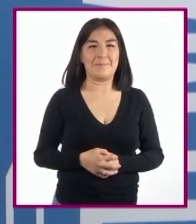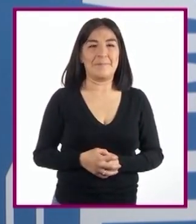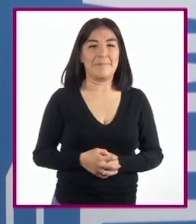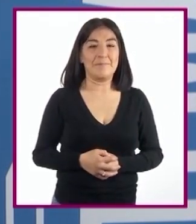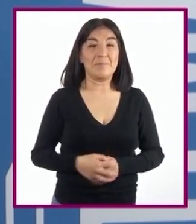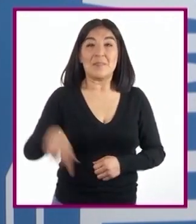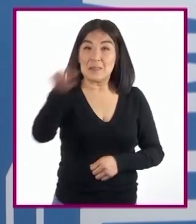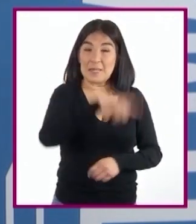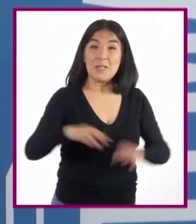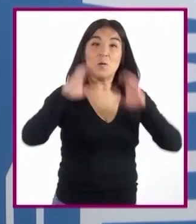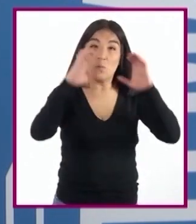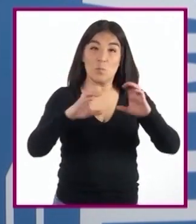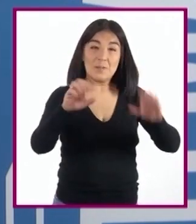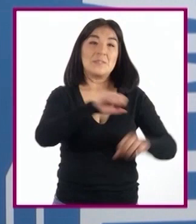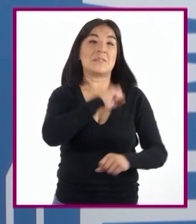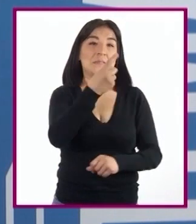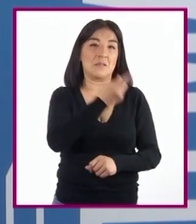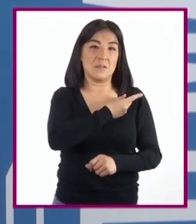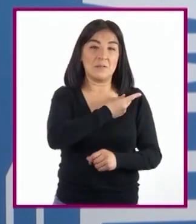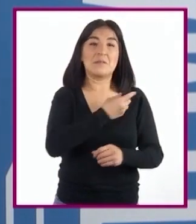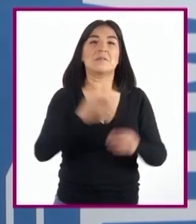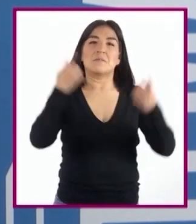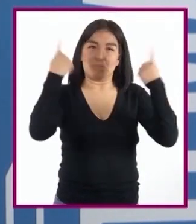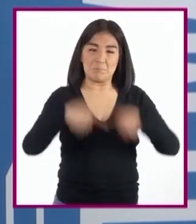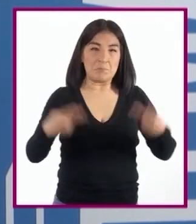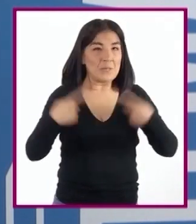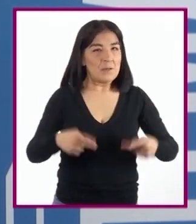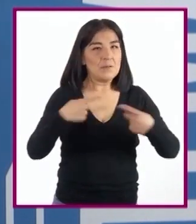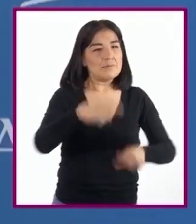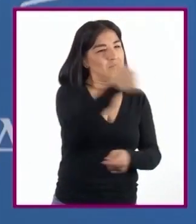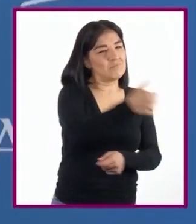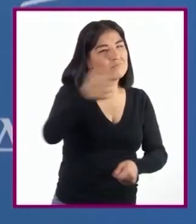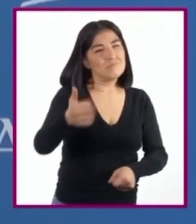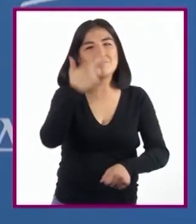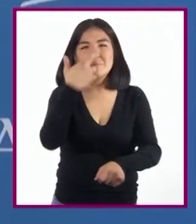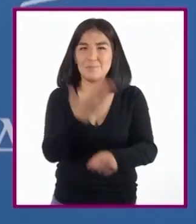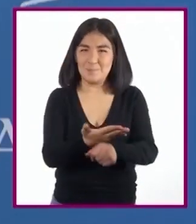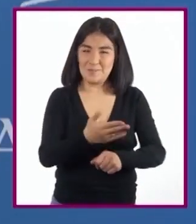El cuidado de la salud integral es responsabilidad de cada persona.